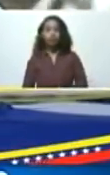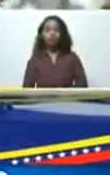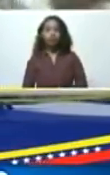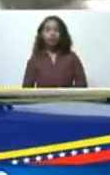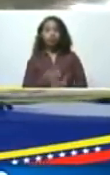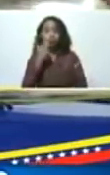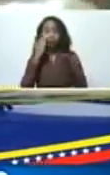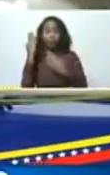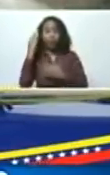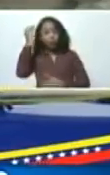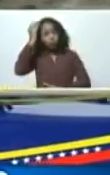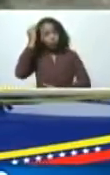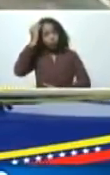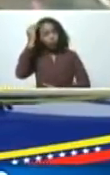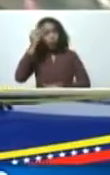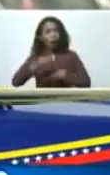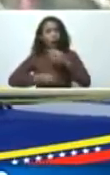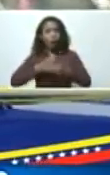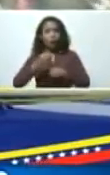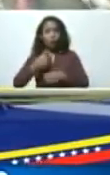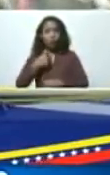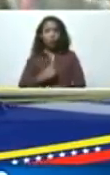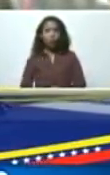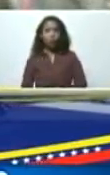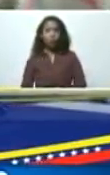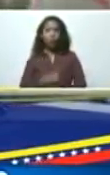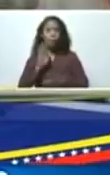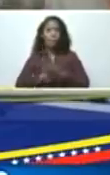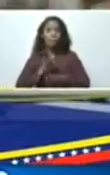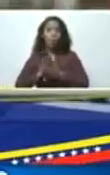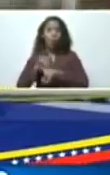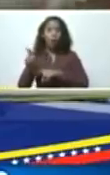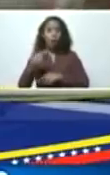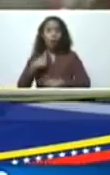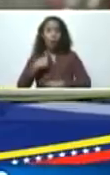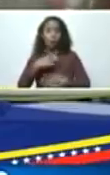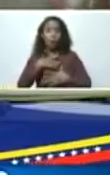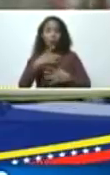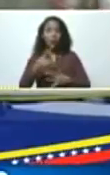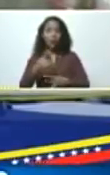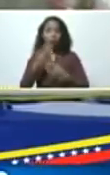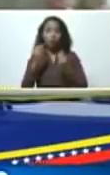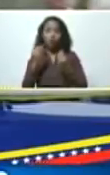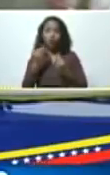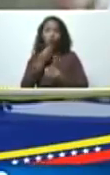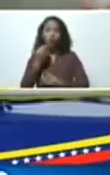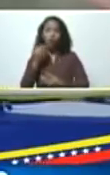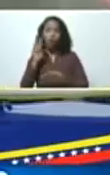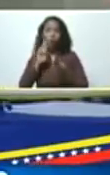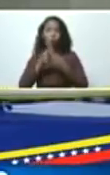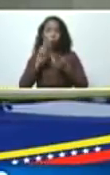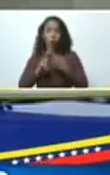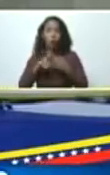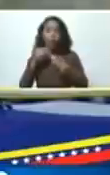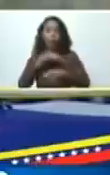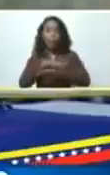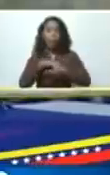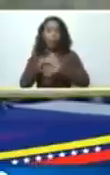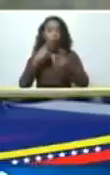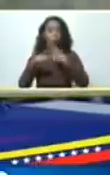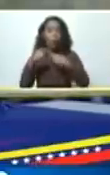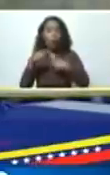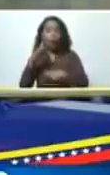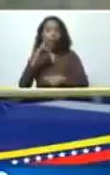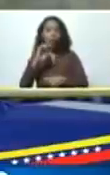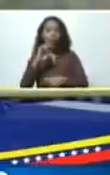Valga la reflexión que estoy haciendo. Por eso me interesa mucho conocerlos a ustedes, a los más jóvenes, a la ministra de Comercio, Delis